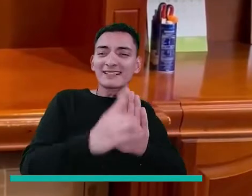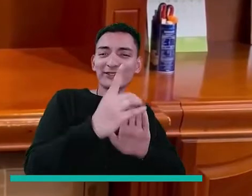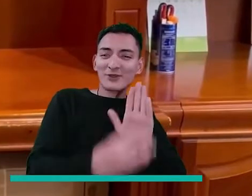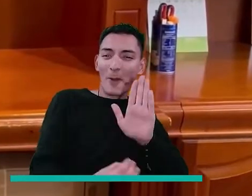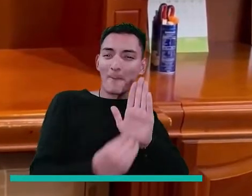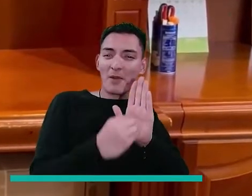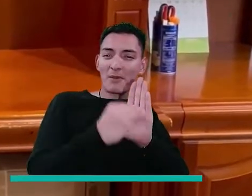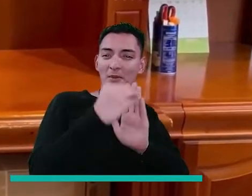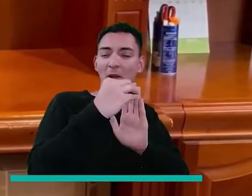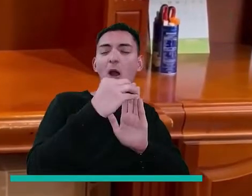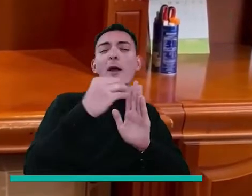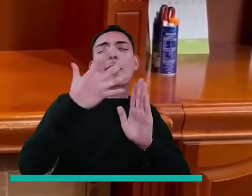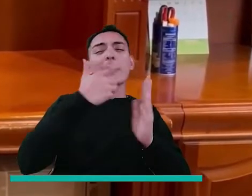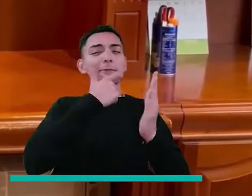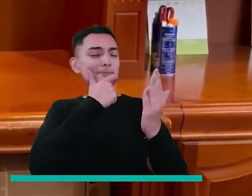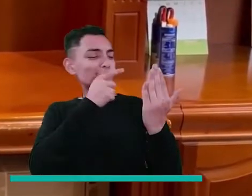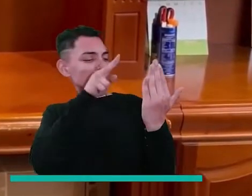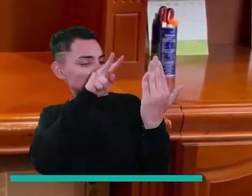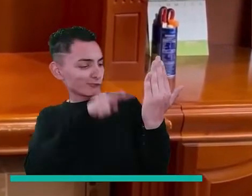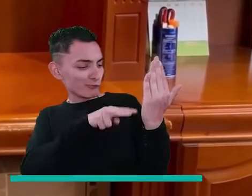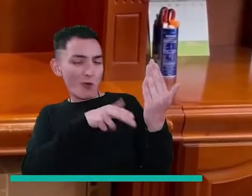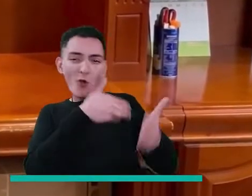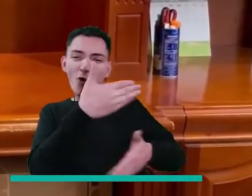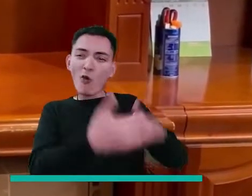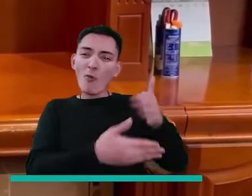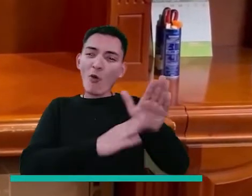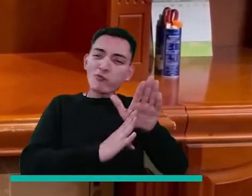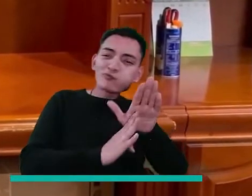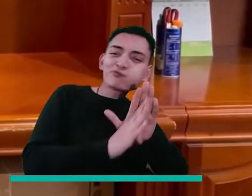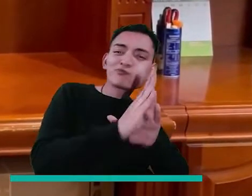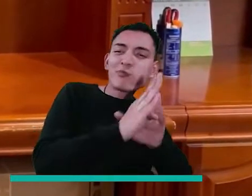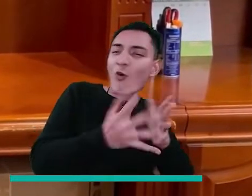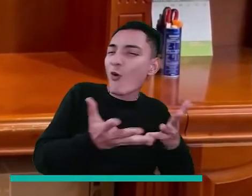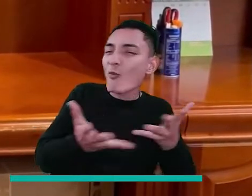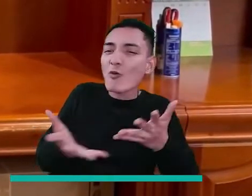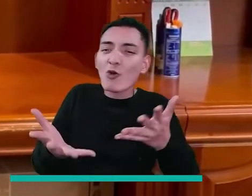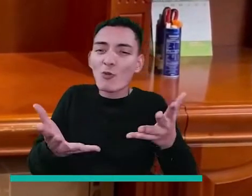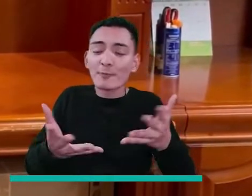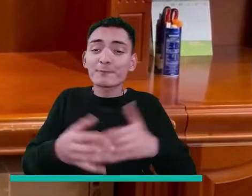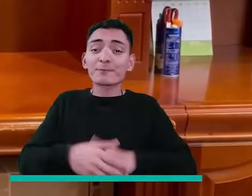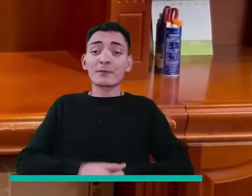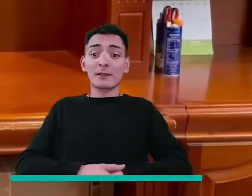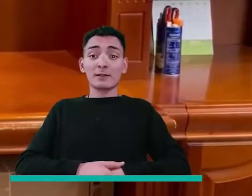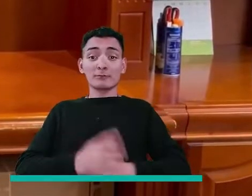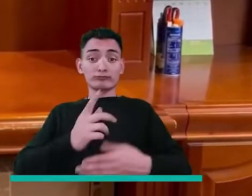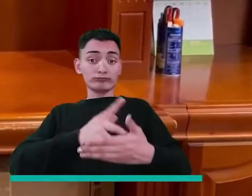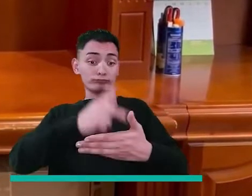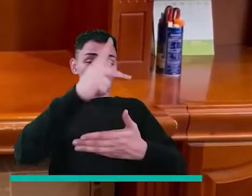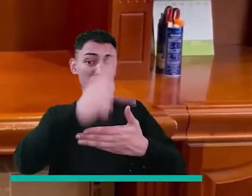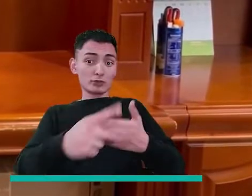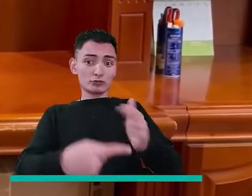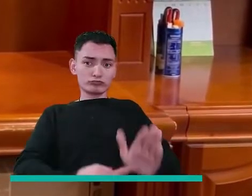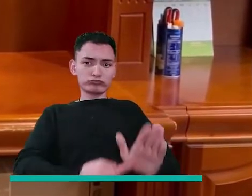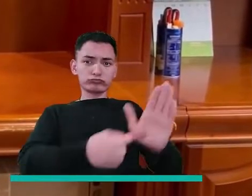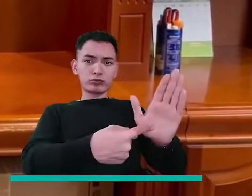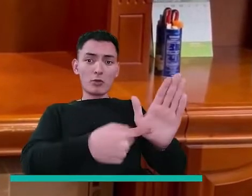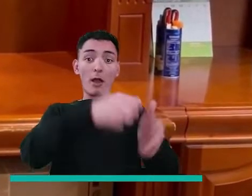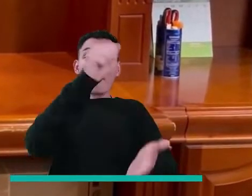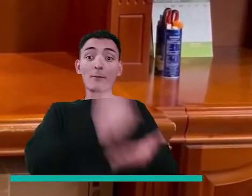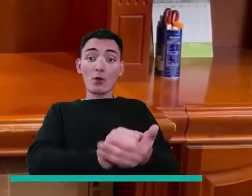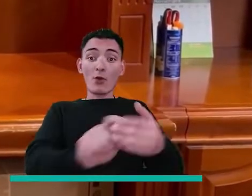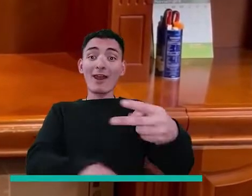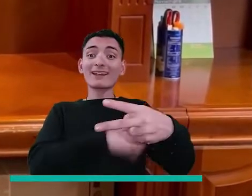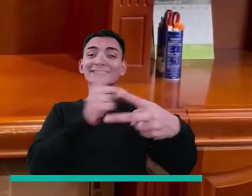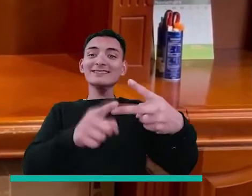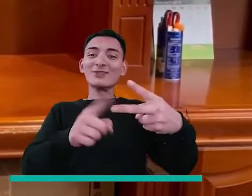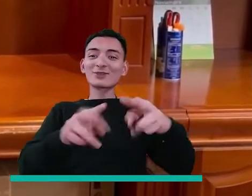plan de desarrollo para revisar cómo es que hemos venido avanzando. El proyecto de ordenanza que se presentó fue aprobado